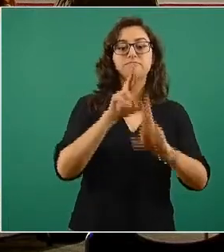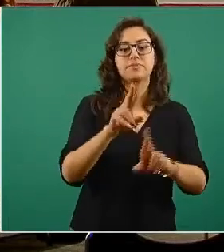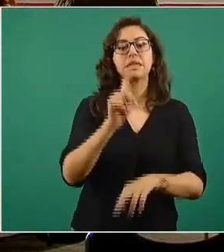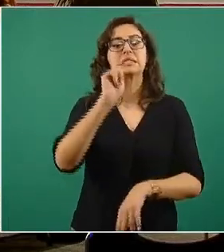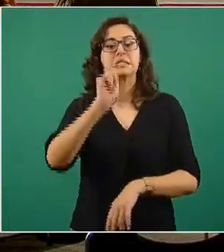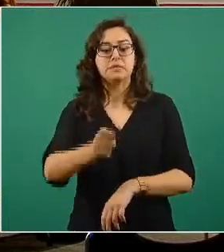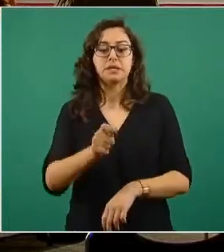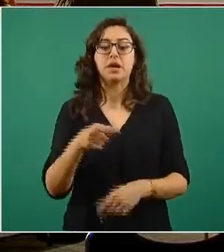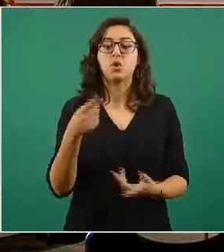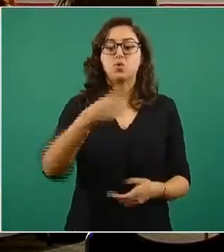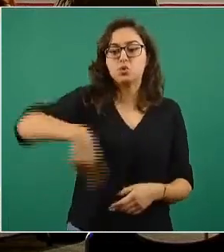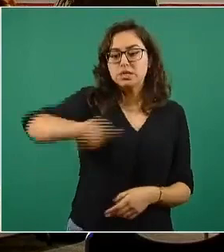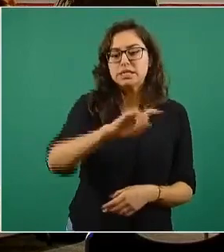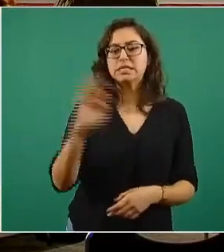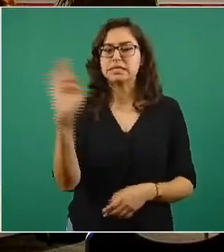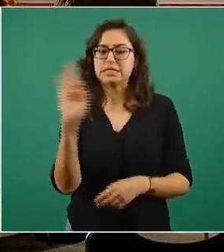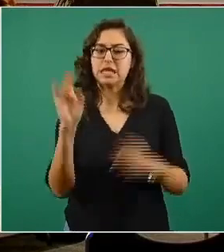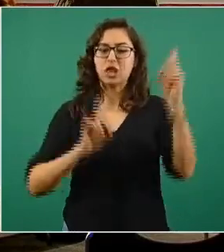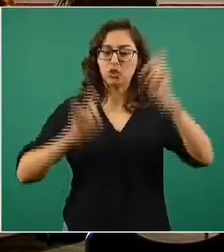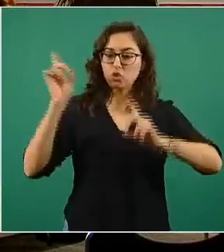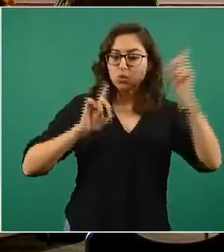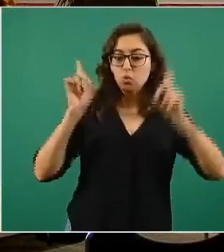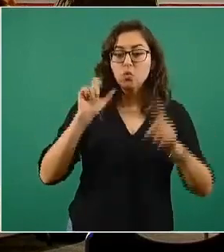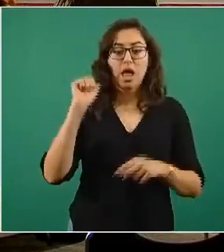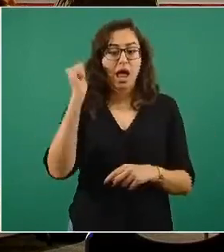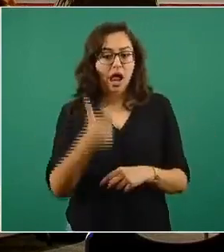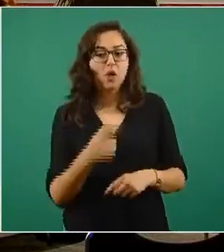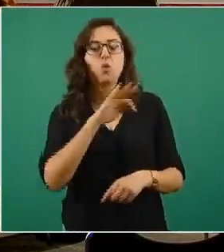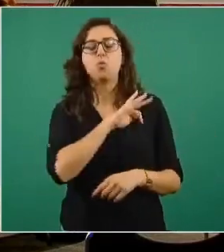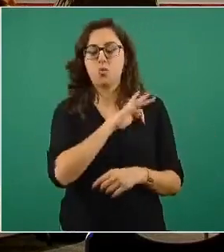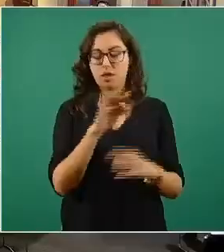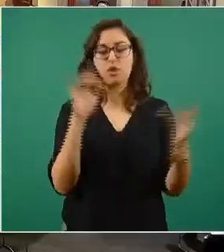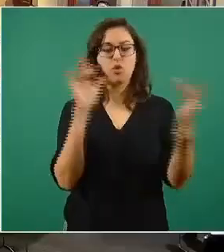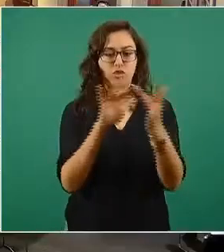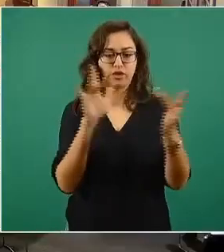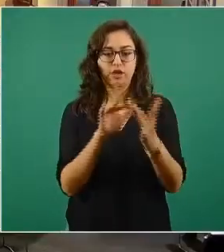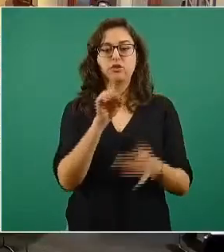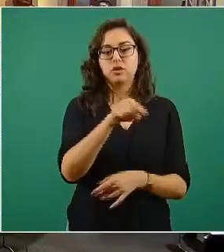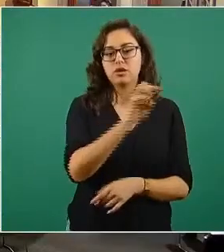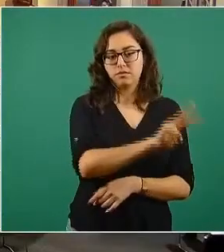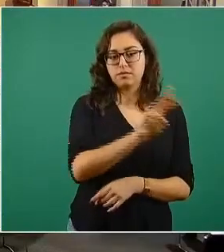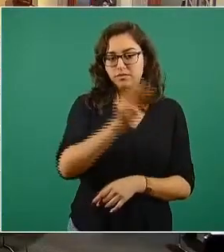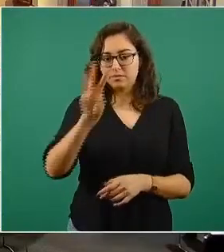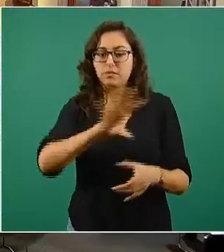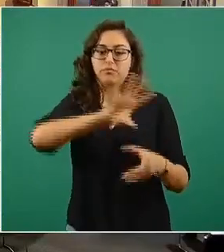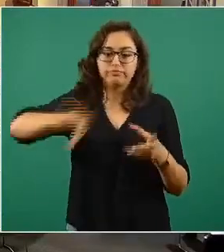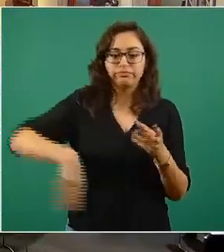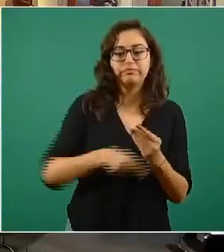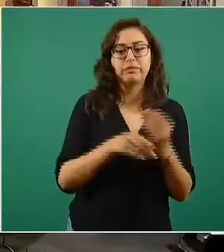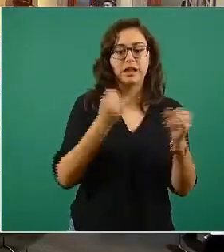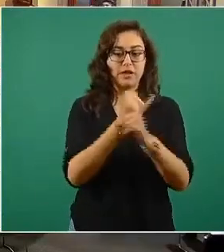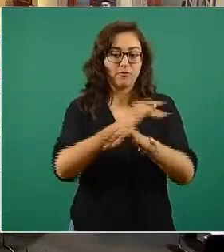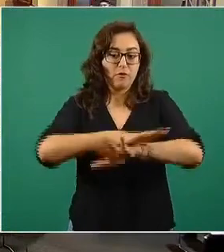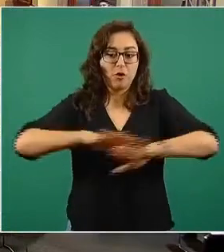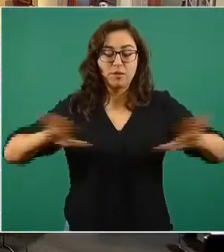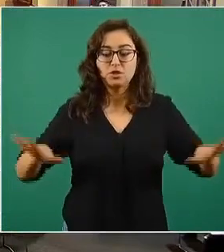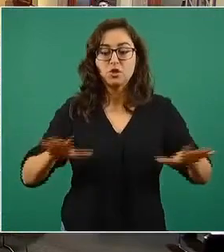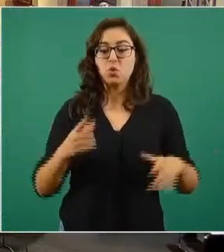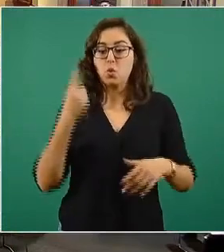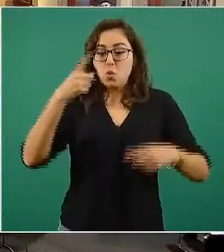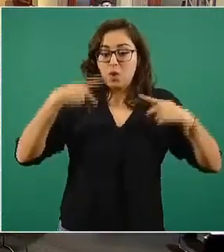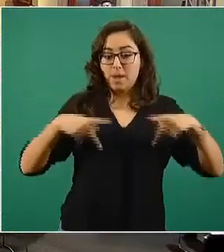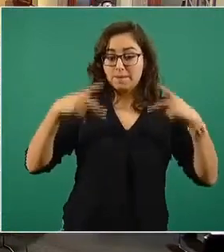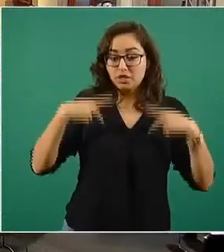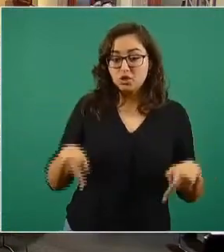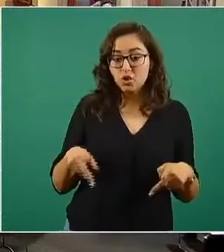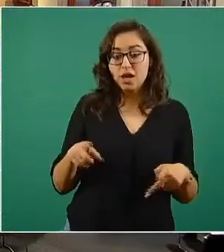una inquietud, la comunique y se pueda integrar esa inquietud ahí, para que no solamente la persona que lo